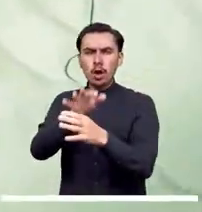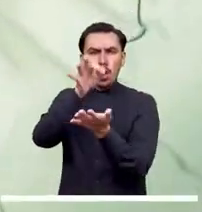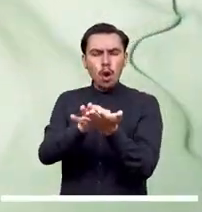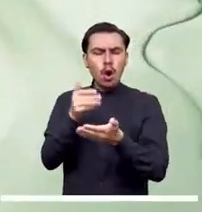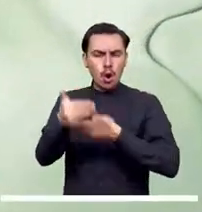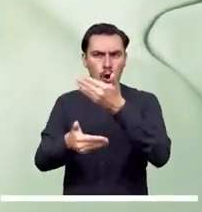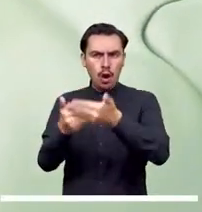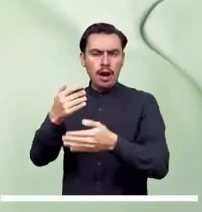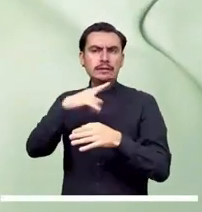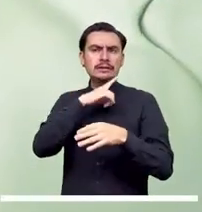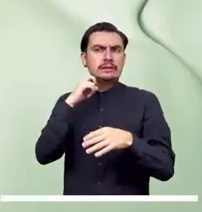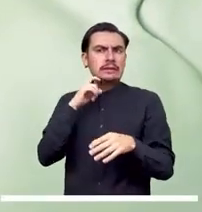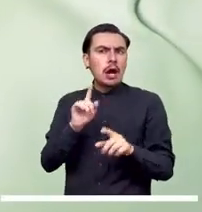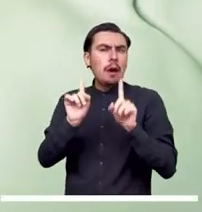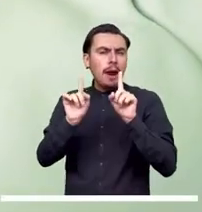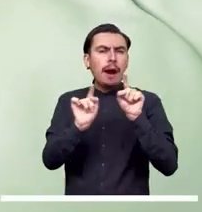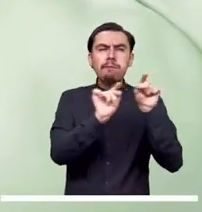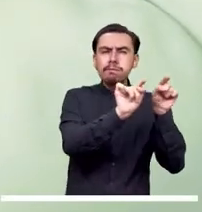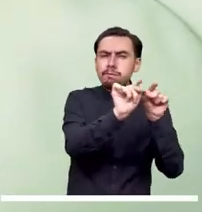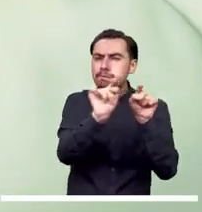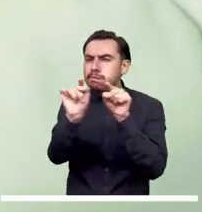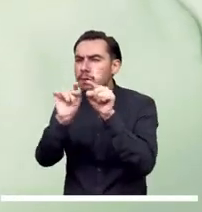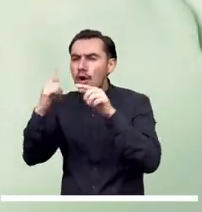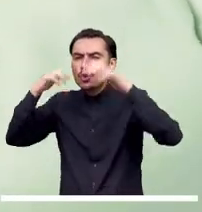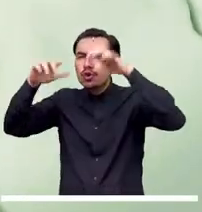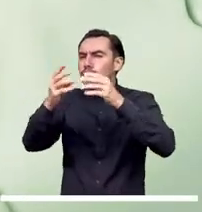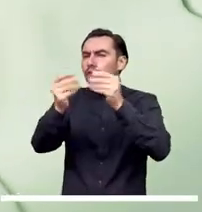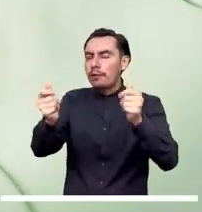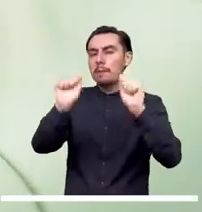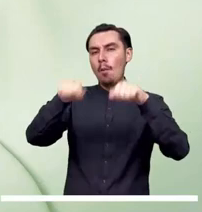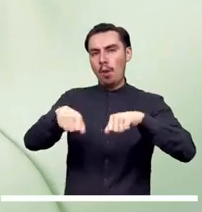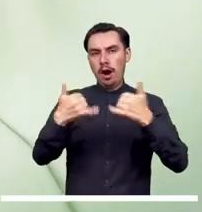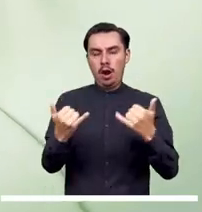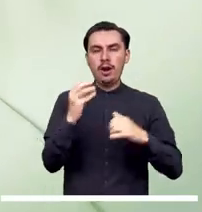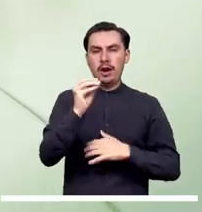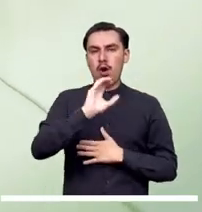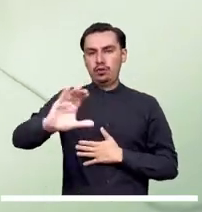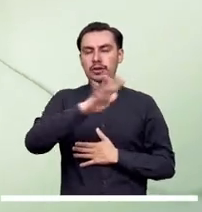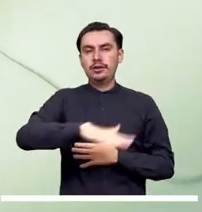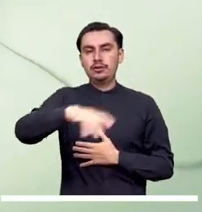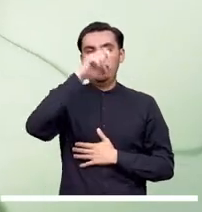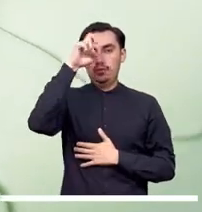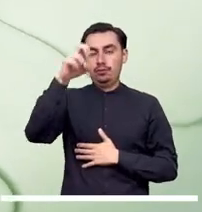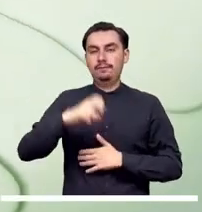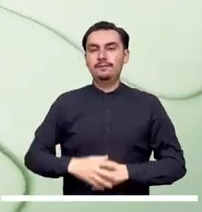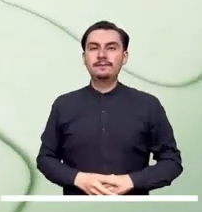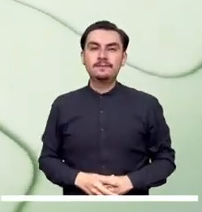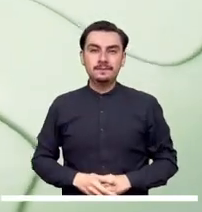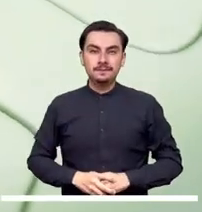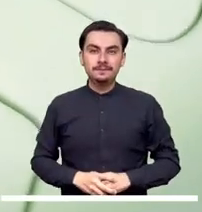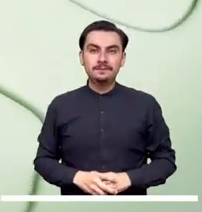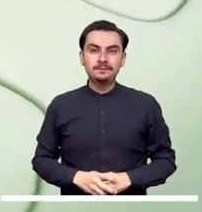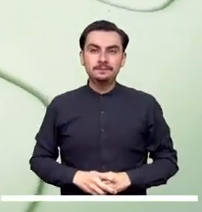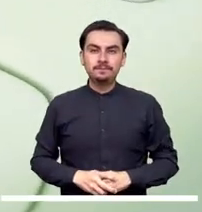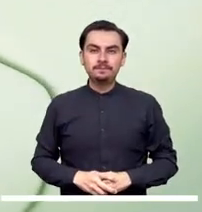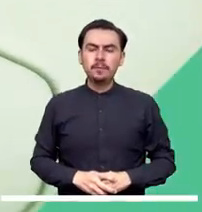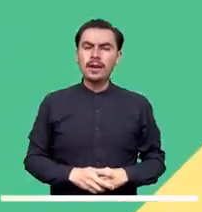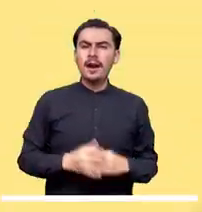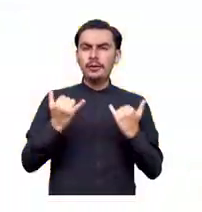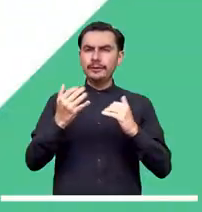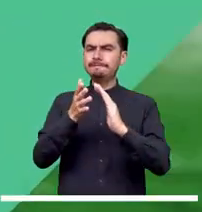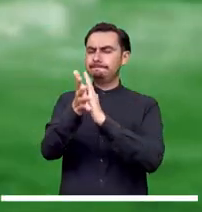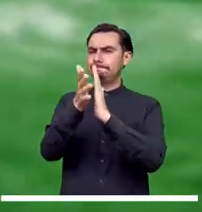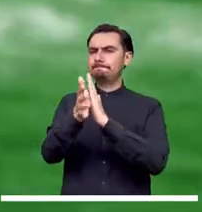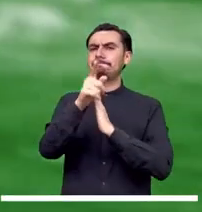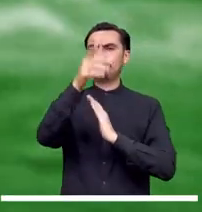calcula tiempo seco, salvo en algunos sectores del norte y noroeste, donde se estiman precipitaciones y posibles tormentas.